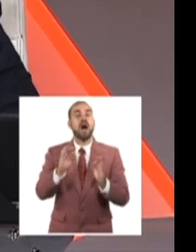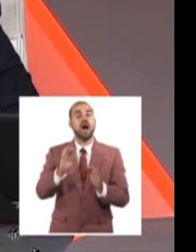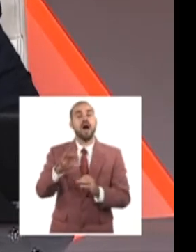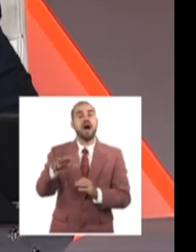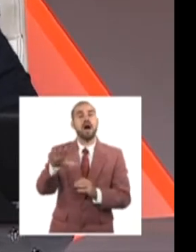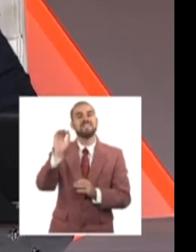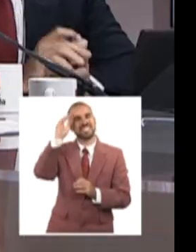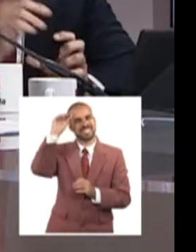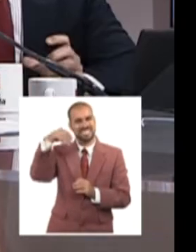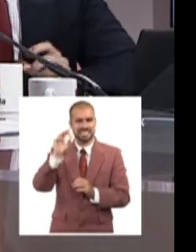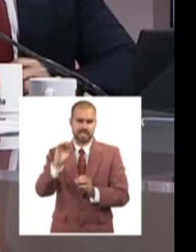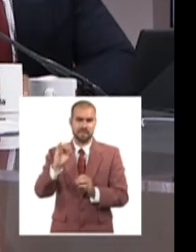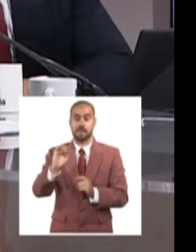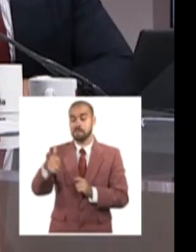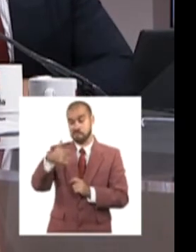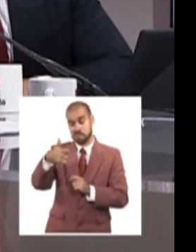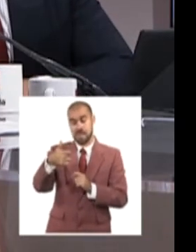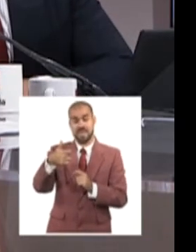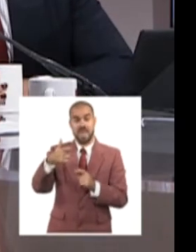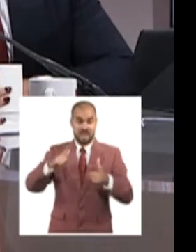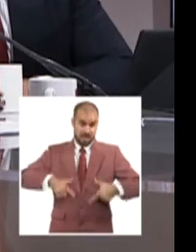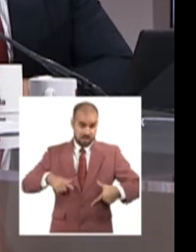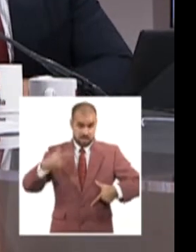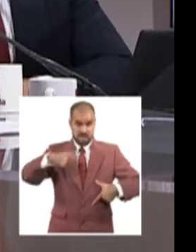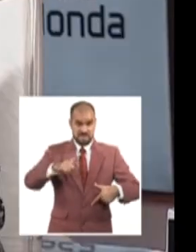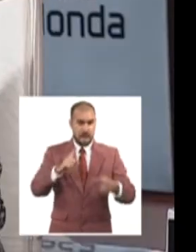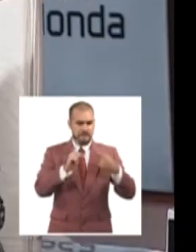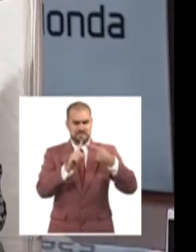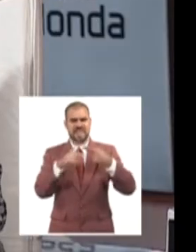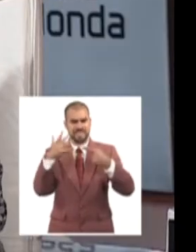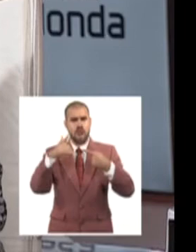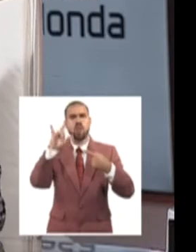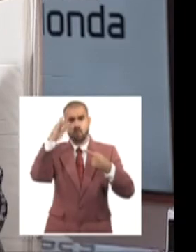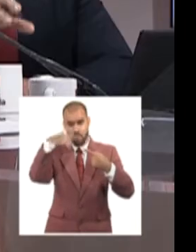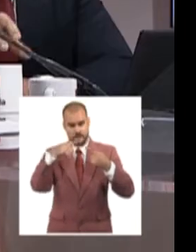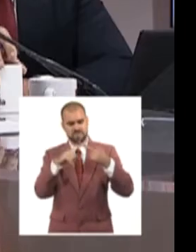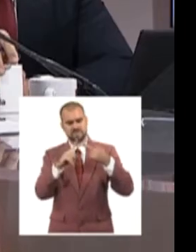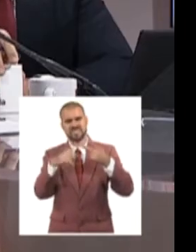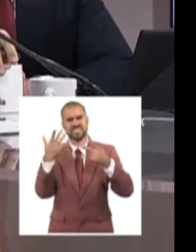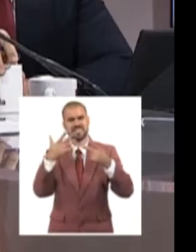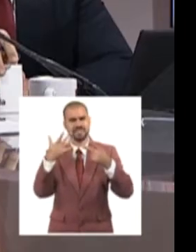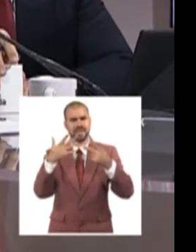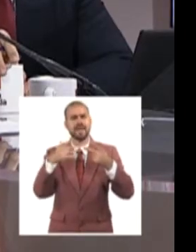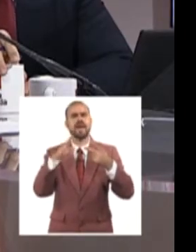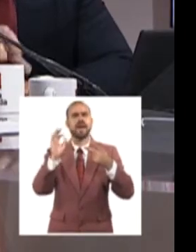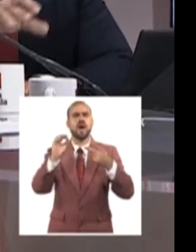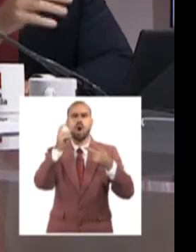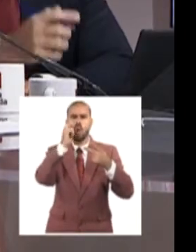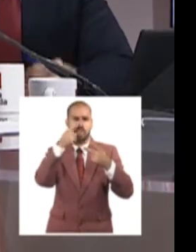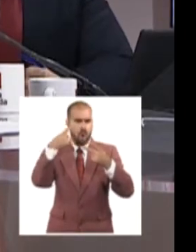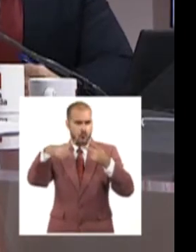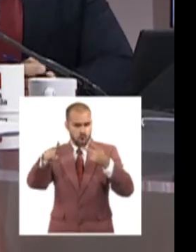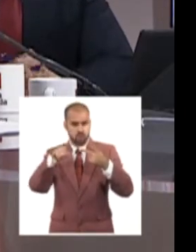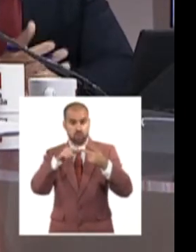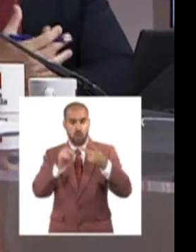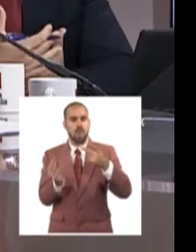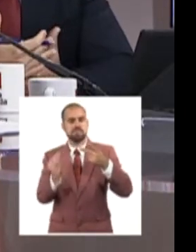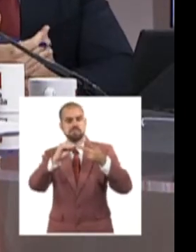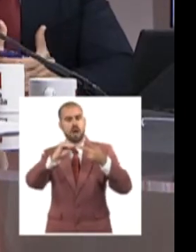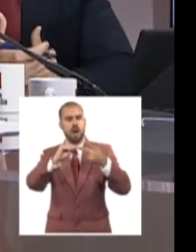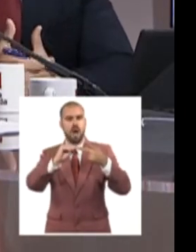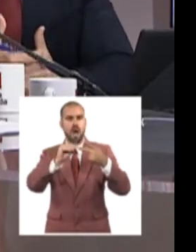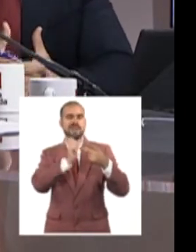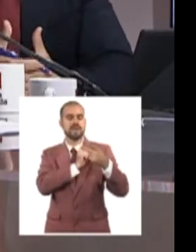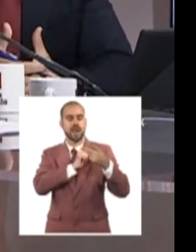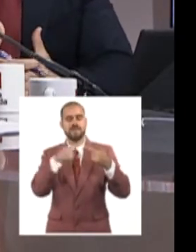gerardo alckmin aunque me decías que yo le decían ellos le dicen alguien bueno al fin libros yo creo que es más fácil entonces quería preguntarte por